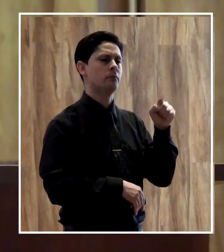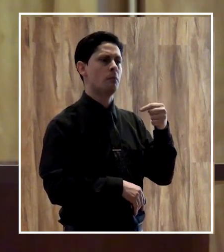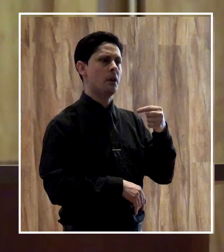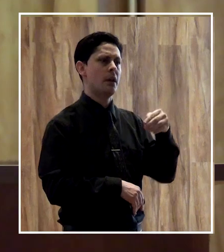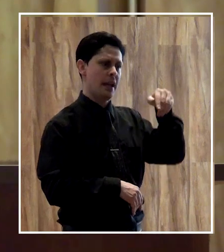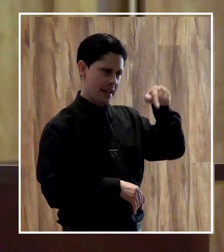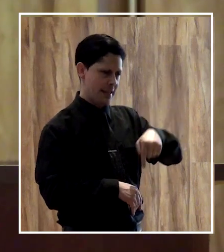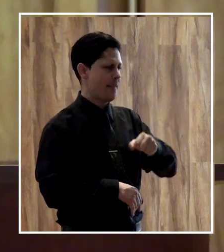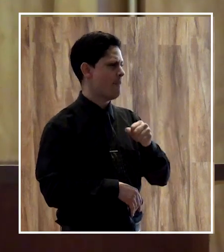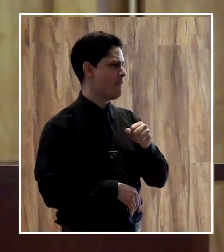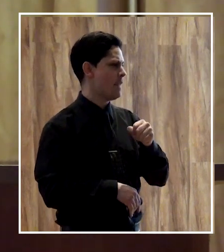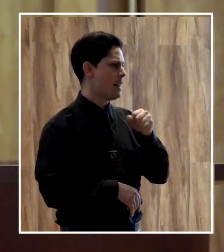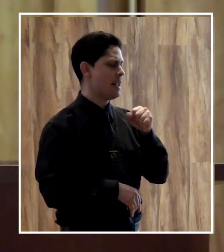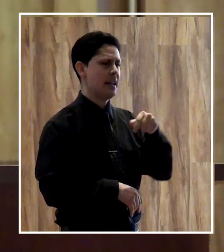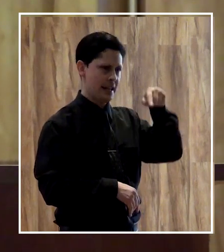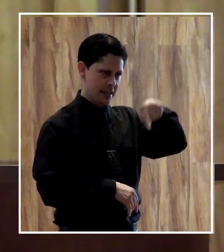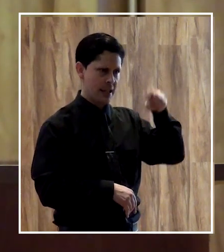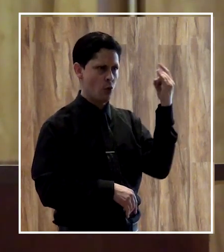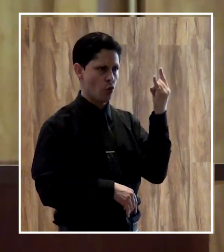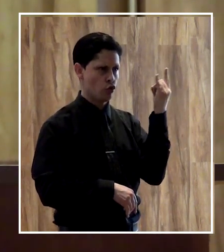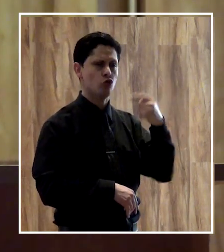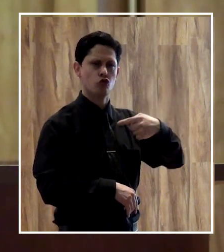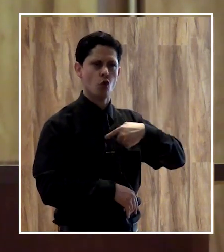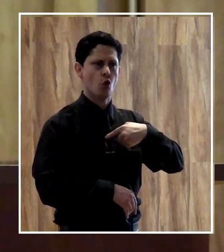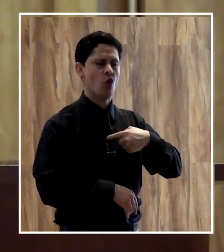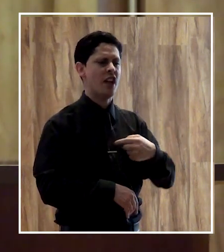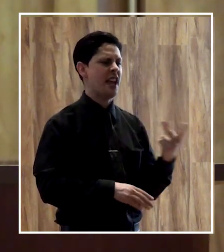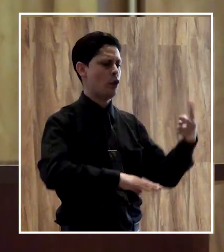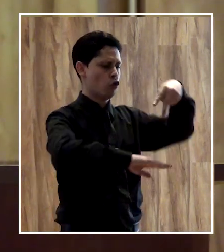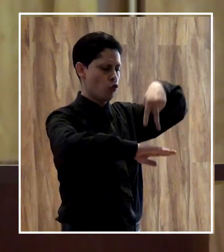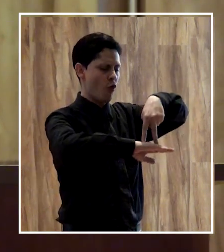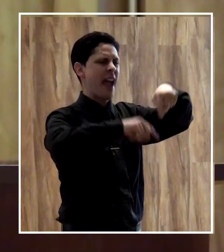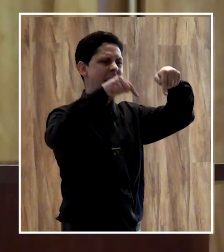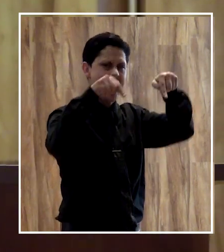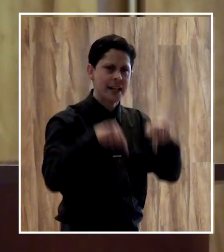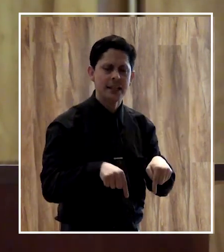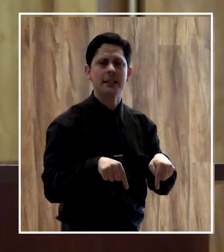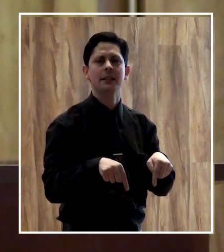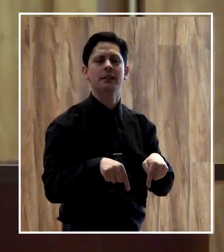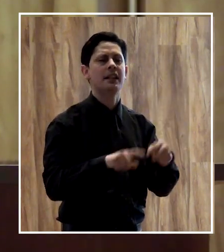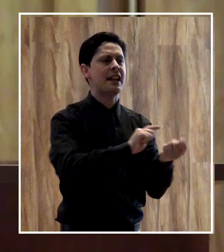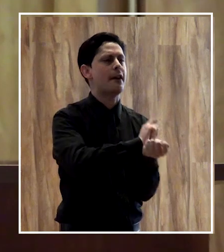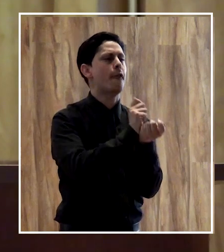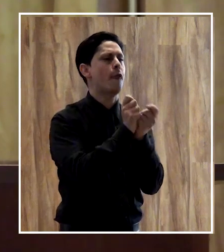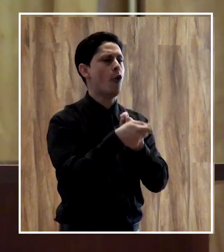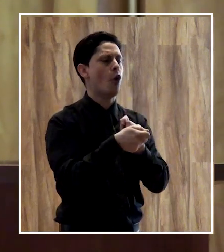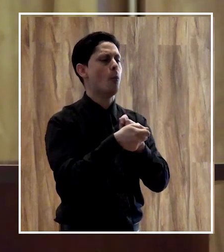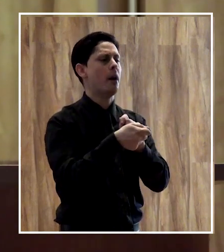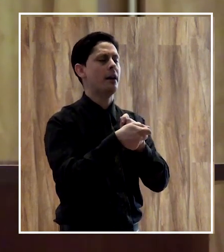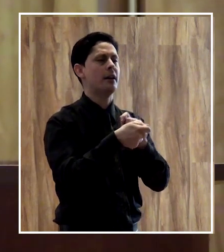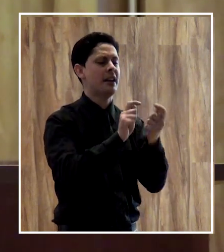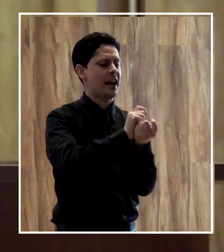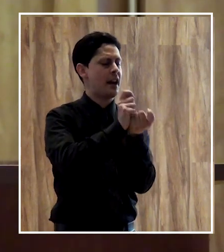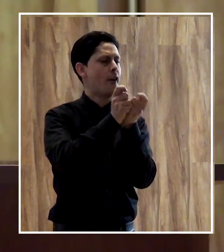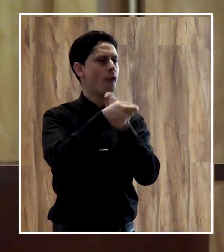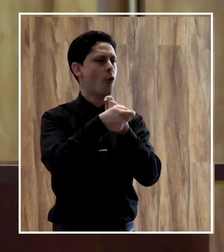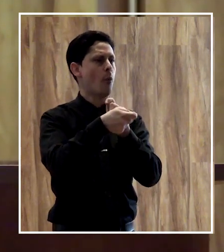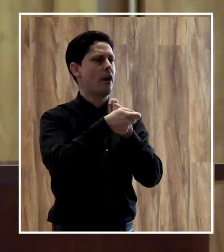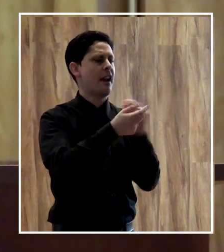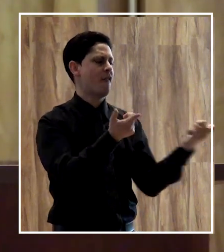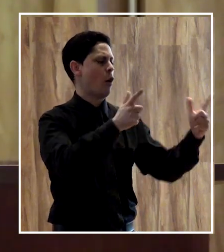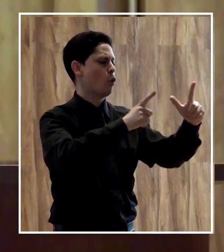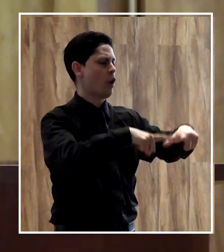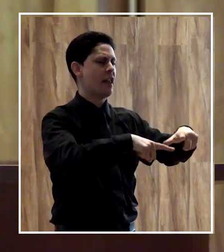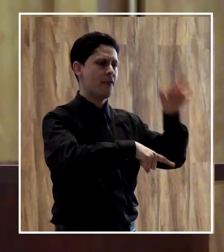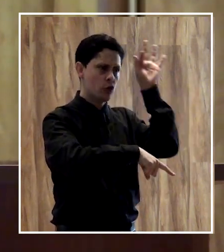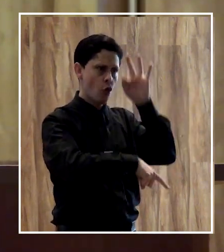en este viejo pedagógico. Estuve aquí durante la reforma universitaria de